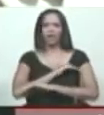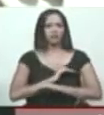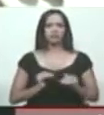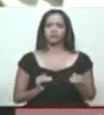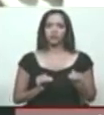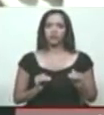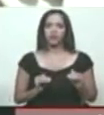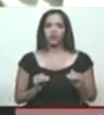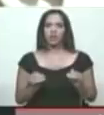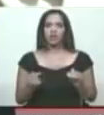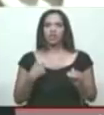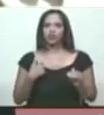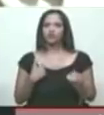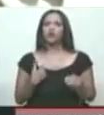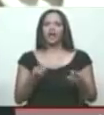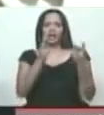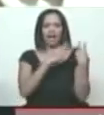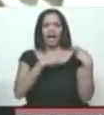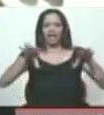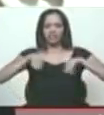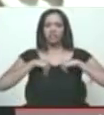Ni rehuyo mis responsabilidades.